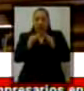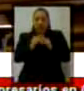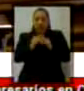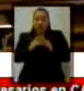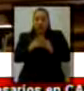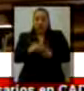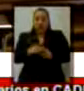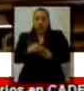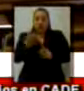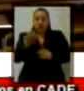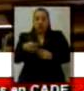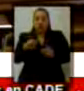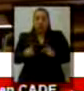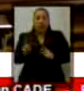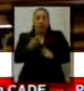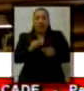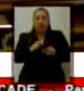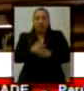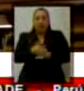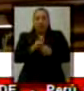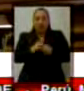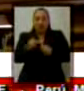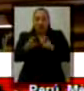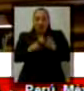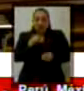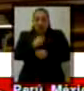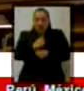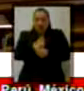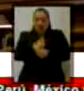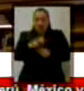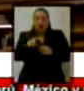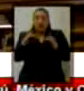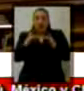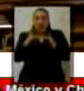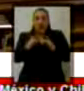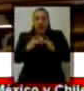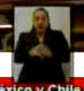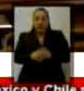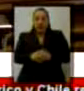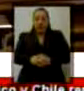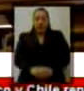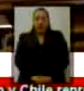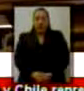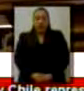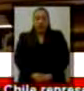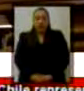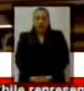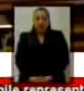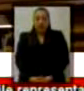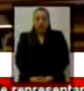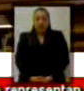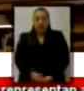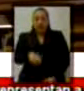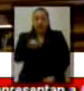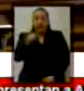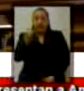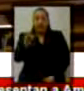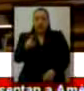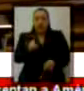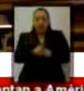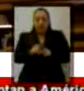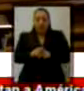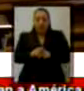cuando no intervengan relaciones laborales ni contractuales, ni y así también descendientes